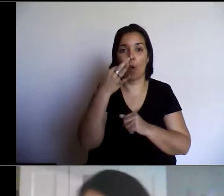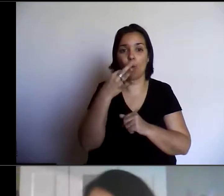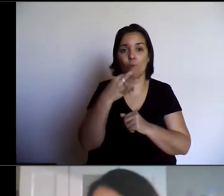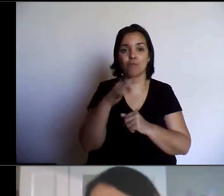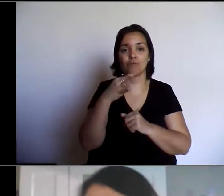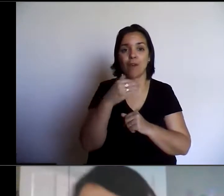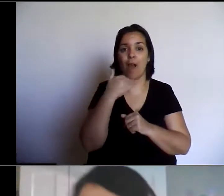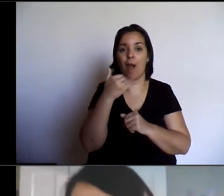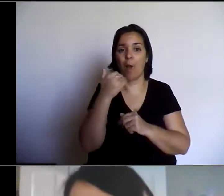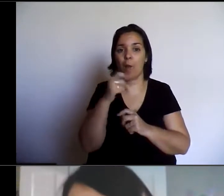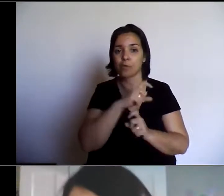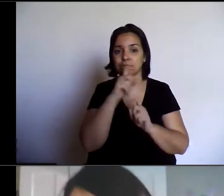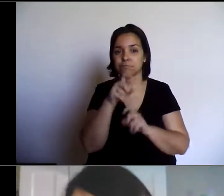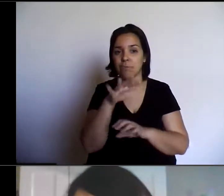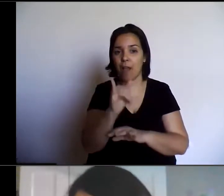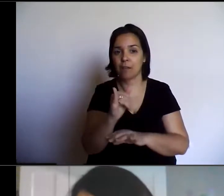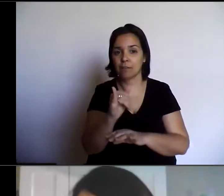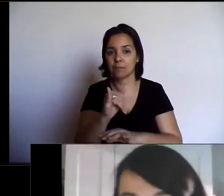algunas preguntas.